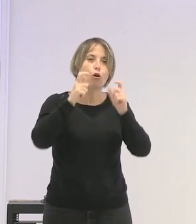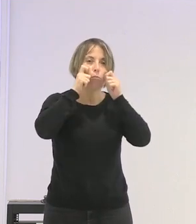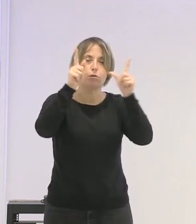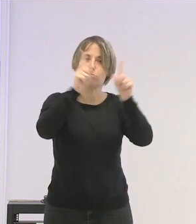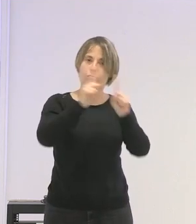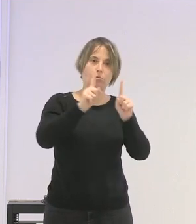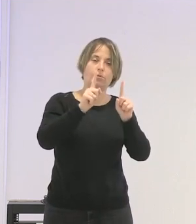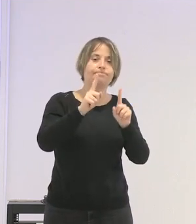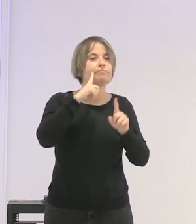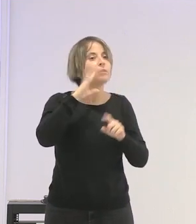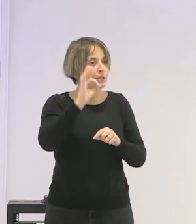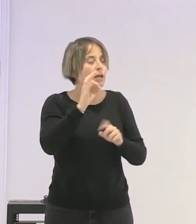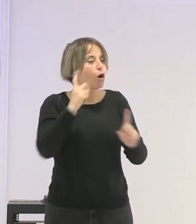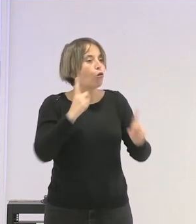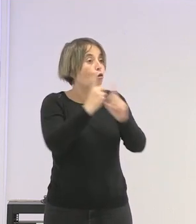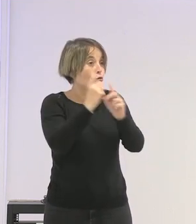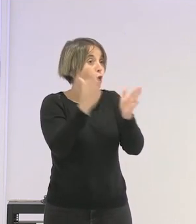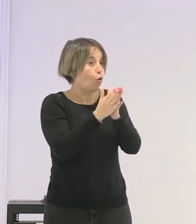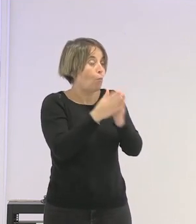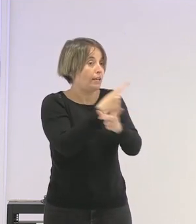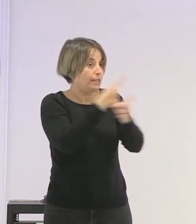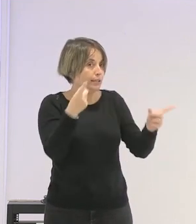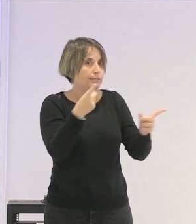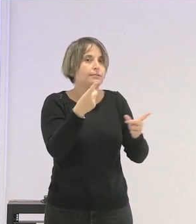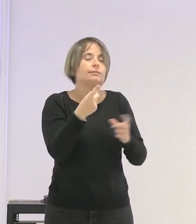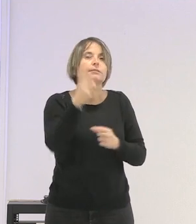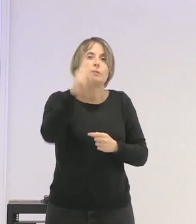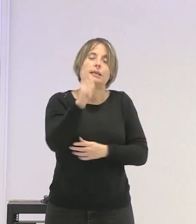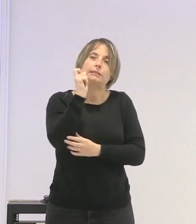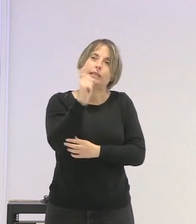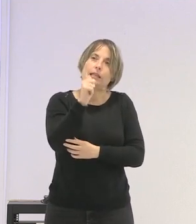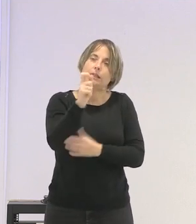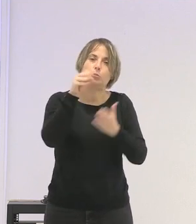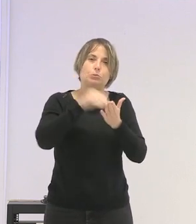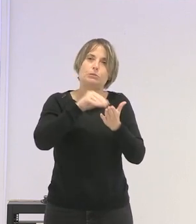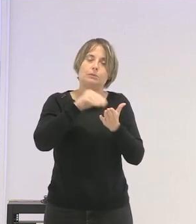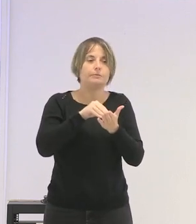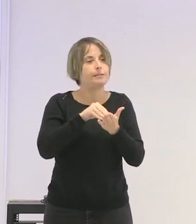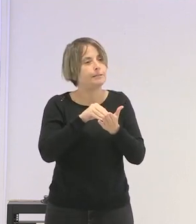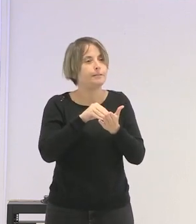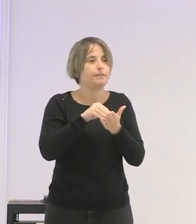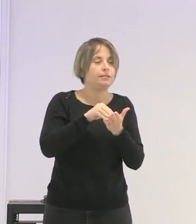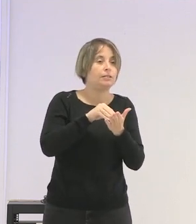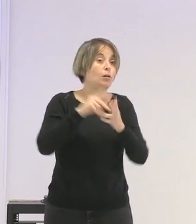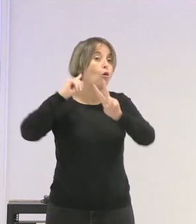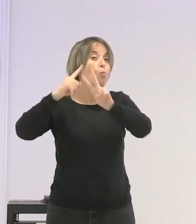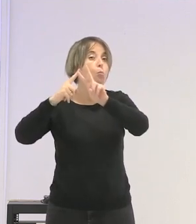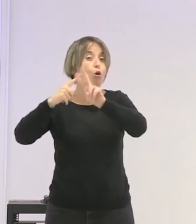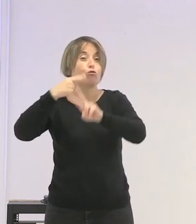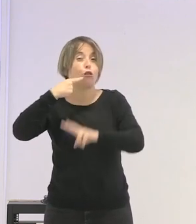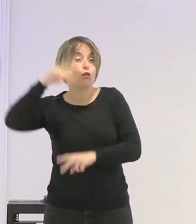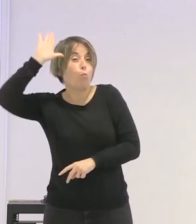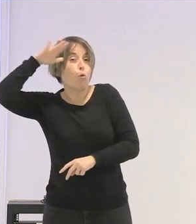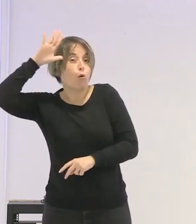Es verdad que esto lo hacemos contra compañeras, pero también muchas veces, pues, no sé, alguien de Vox dice una animalada